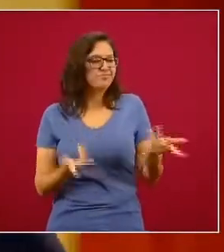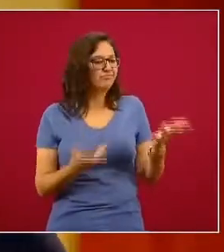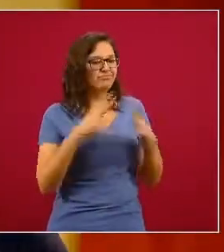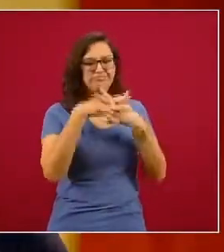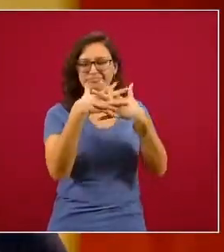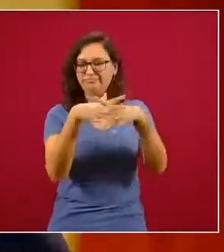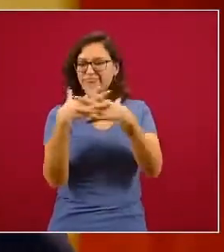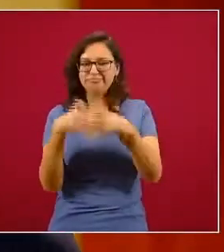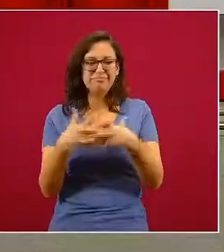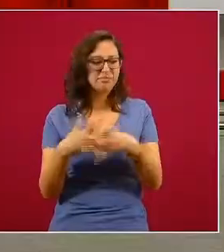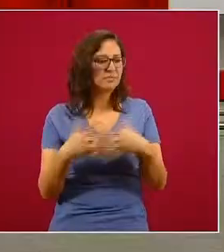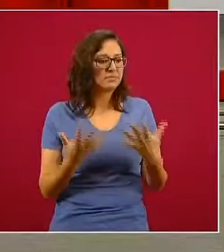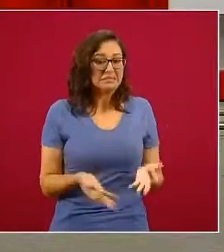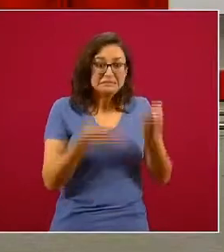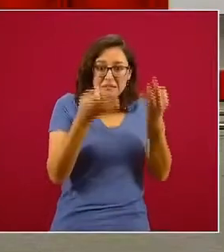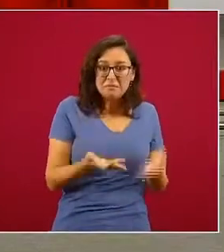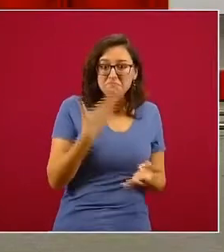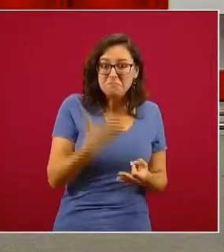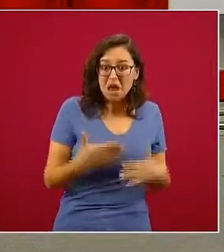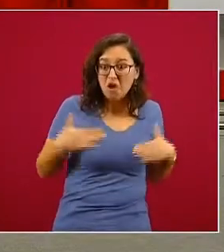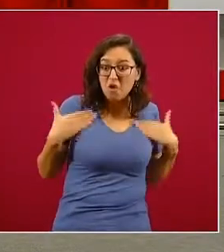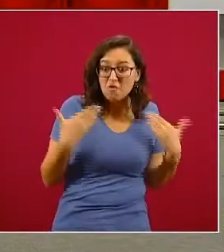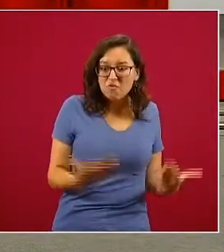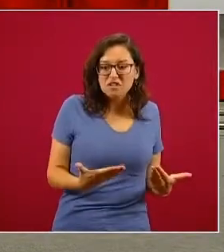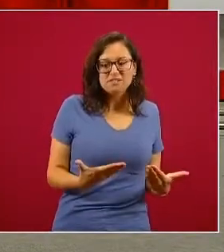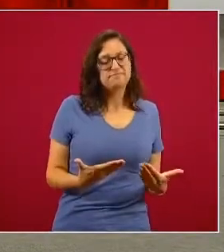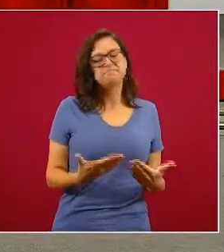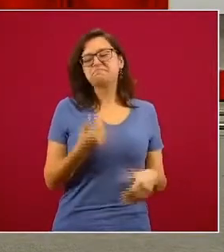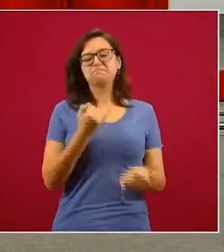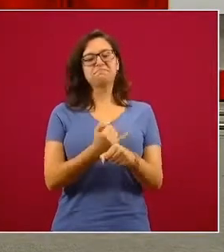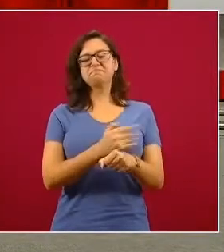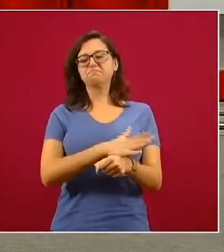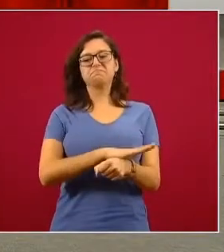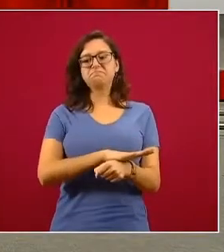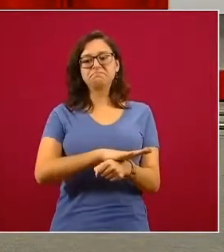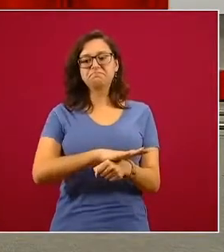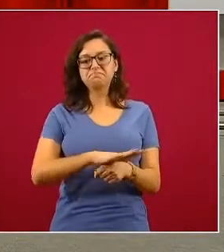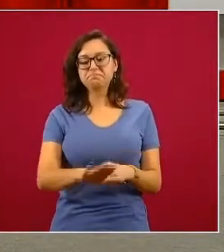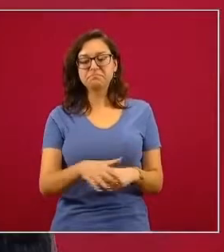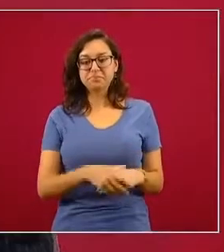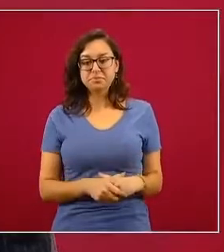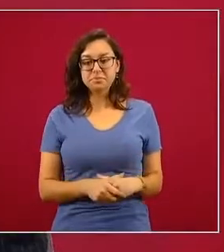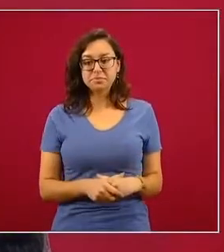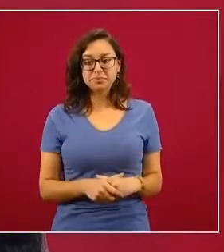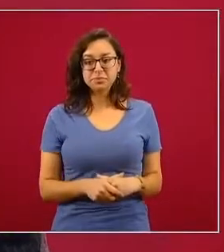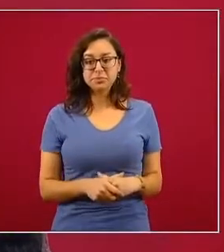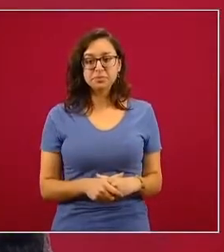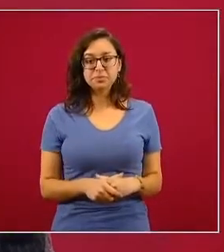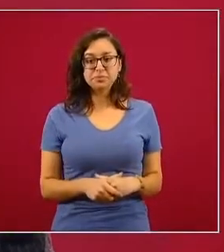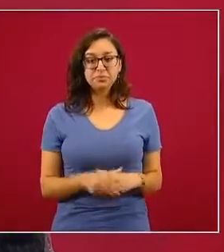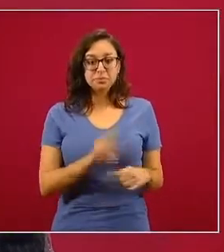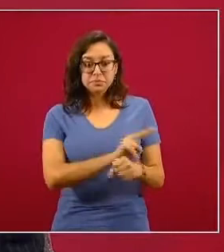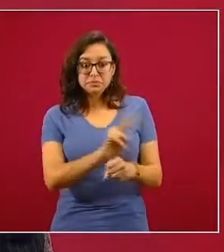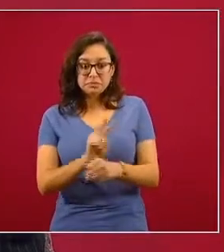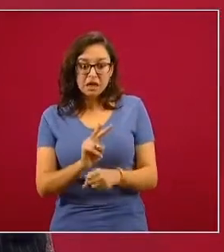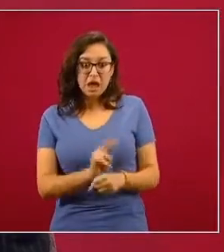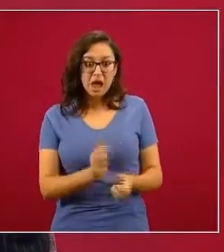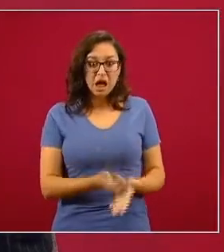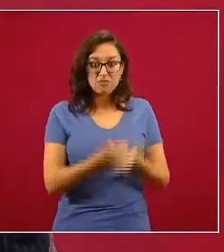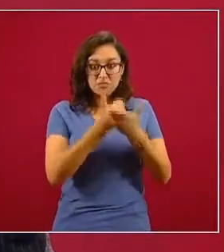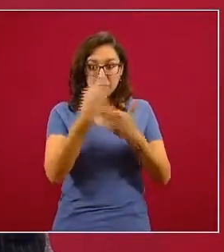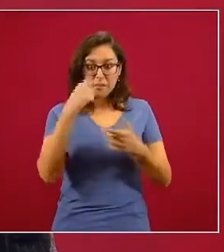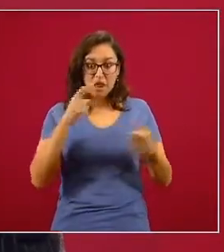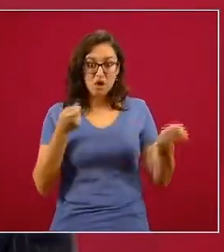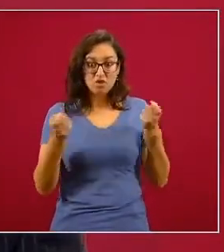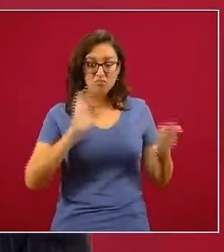esto impide que sea un instrumento confiable para diagnóstico clínico o para vigilancia epidemiológica. Esas